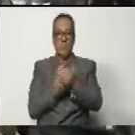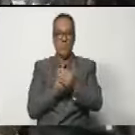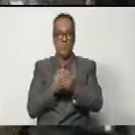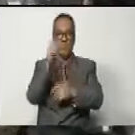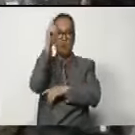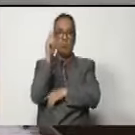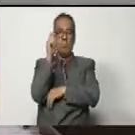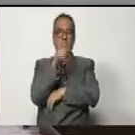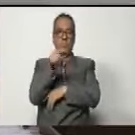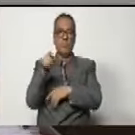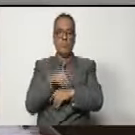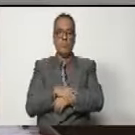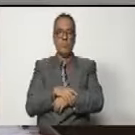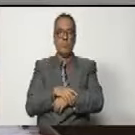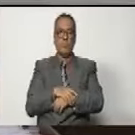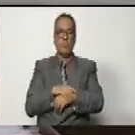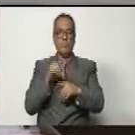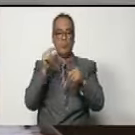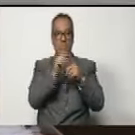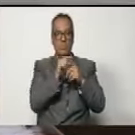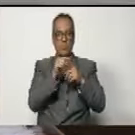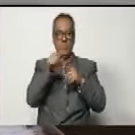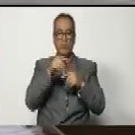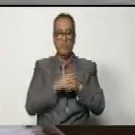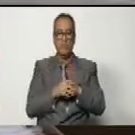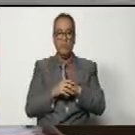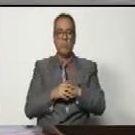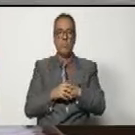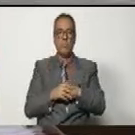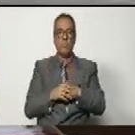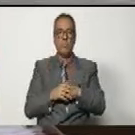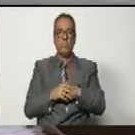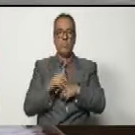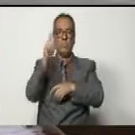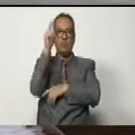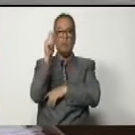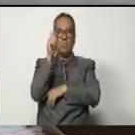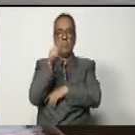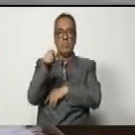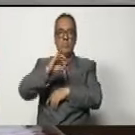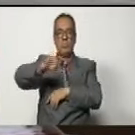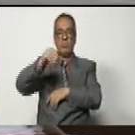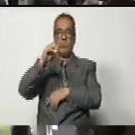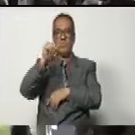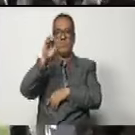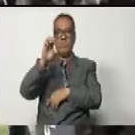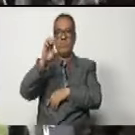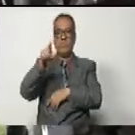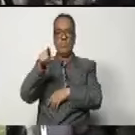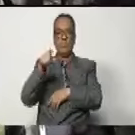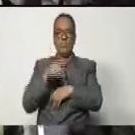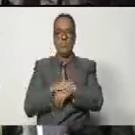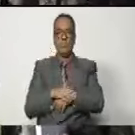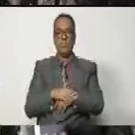Gracias, diputado. Voy a dejar en el derecho de palabra al diputado José Gregorio Correa.